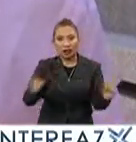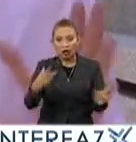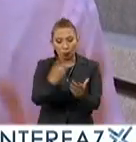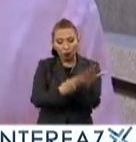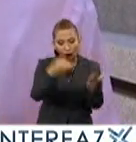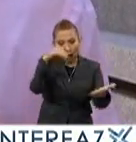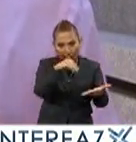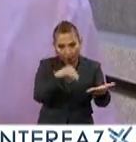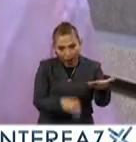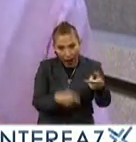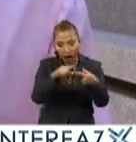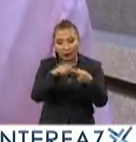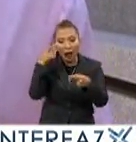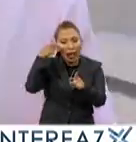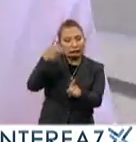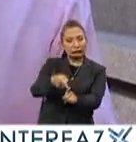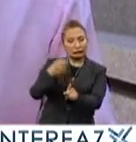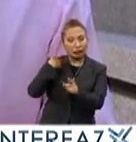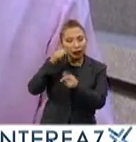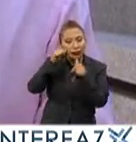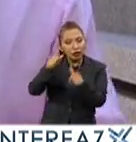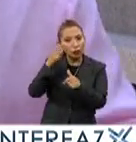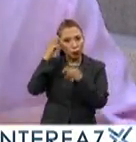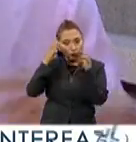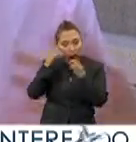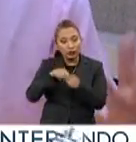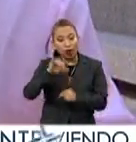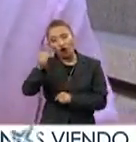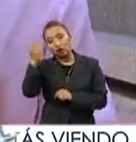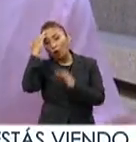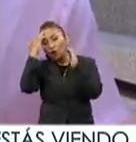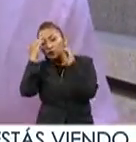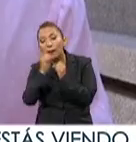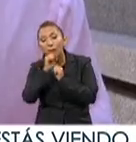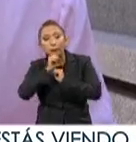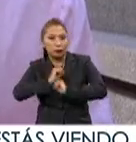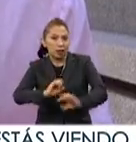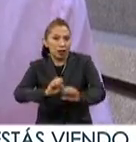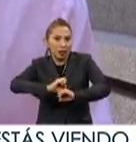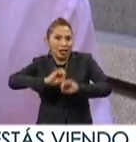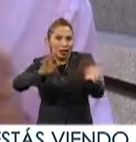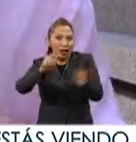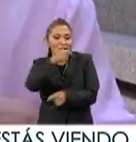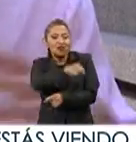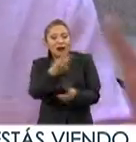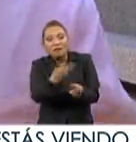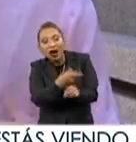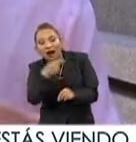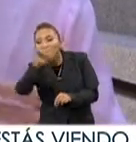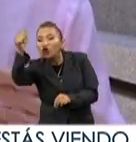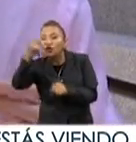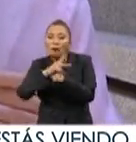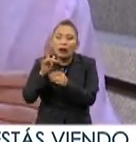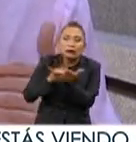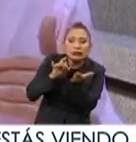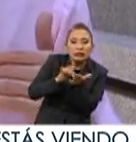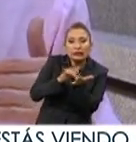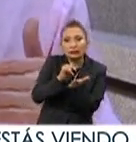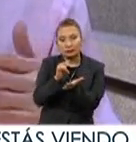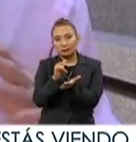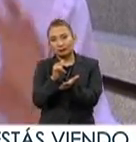política pública hacia el área de los museos y, por otra parte, el conocimiento, obviamente, de lo que está pasando en otros países